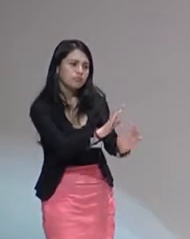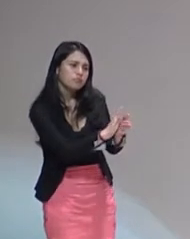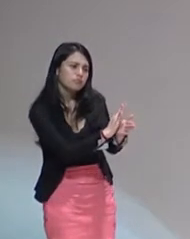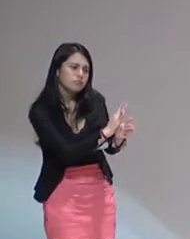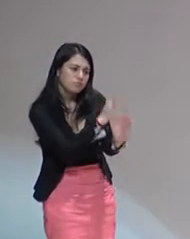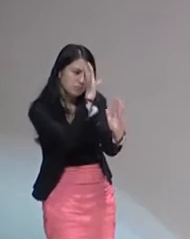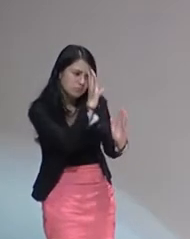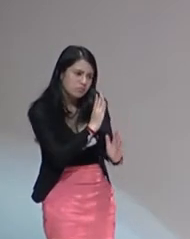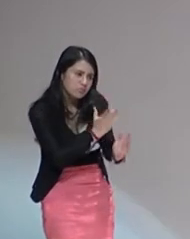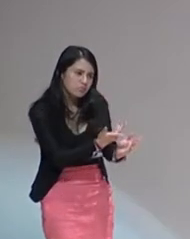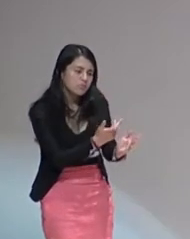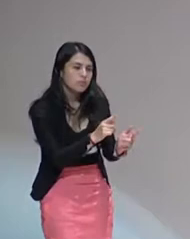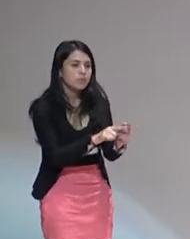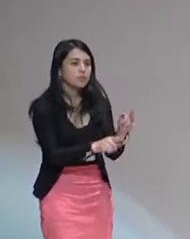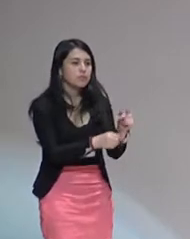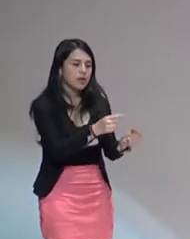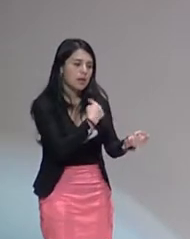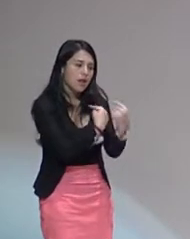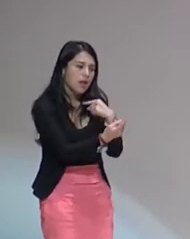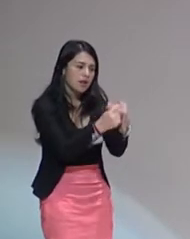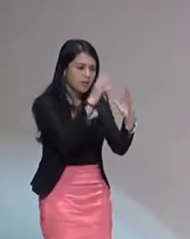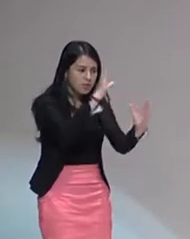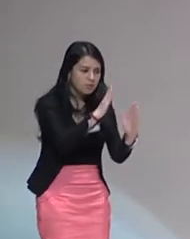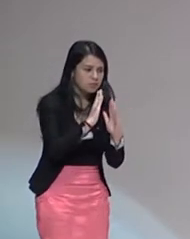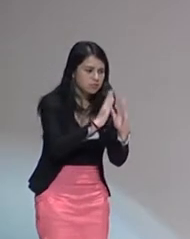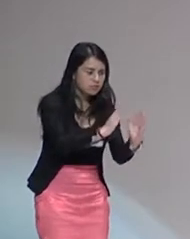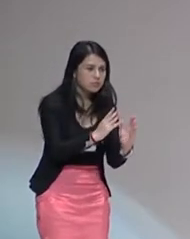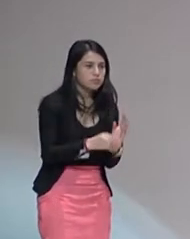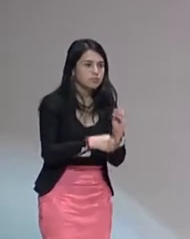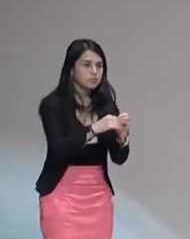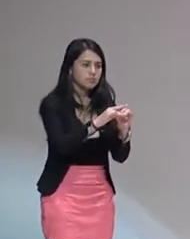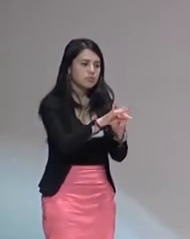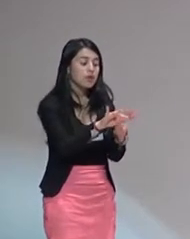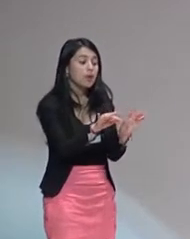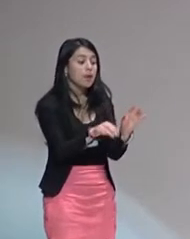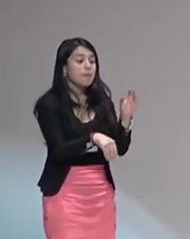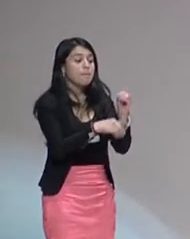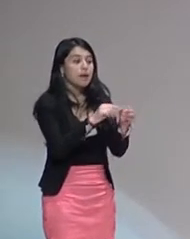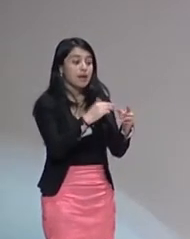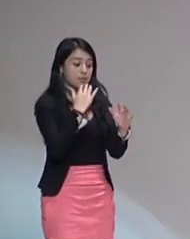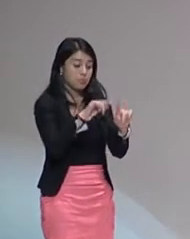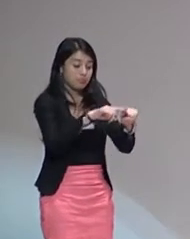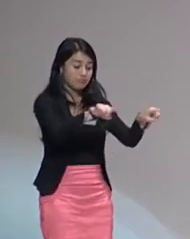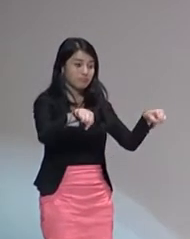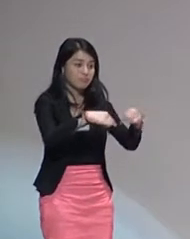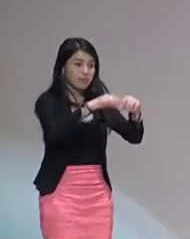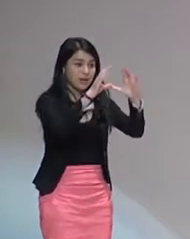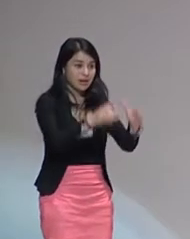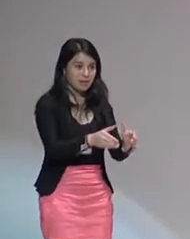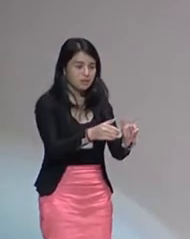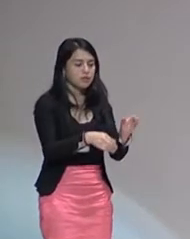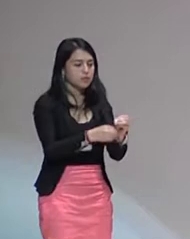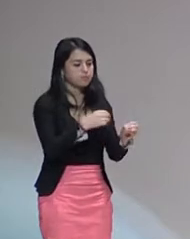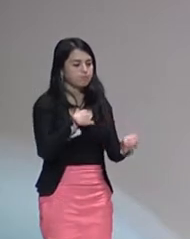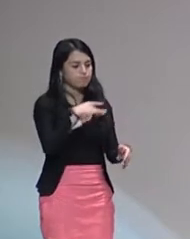escucharlo, implica que entre ellos se escuchen, implica generar en el aula de clases un escenario